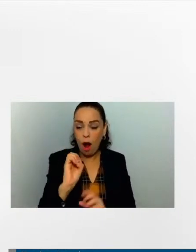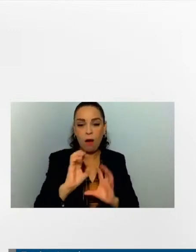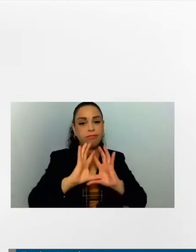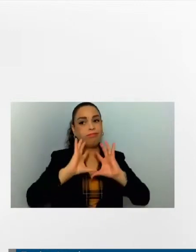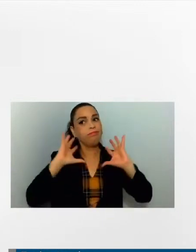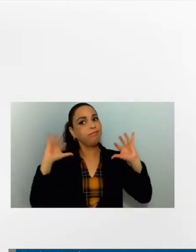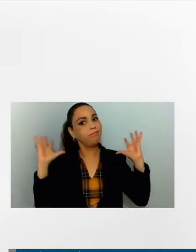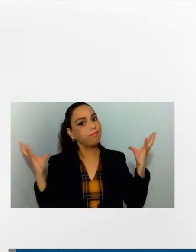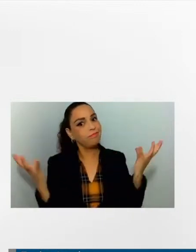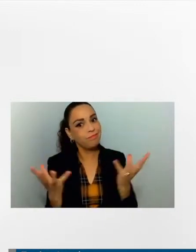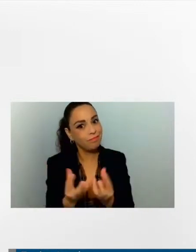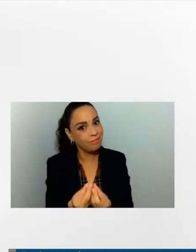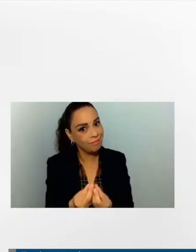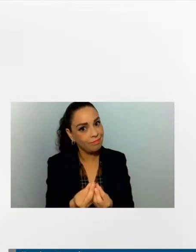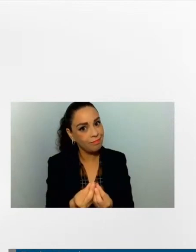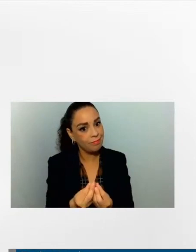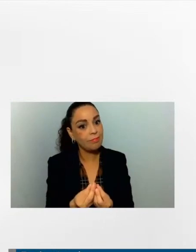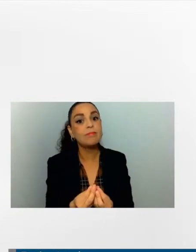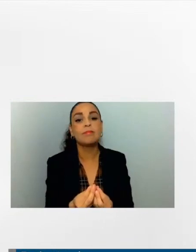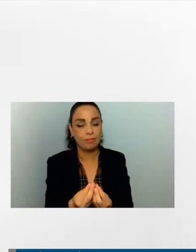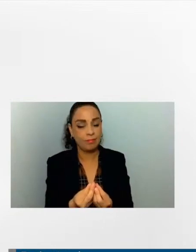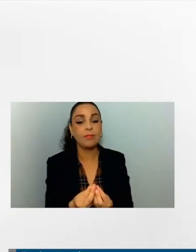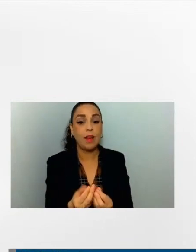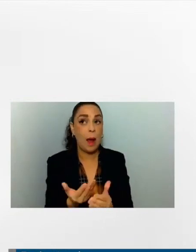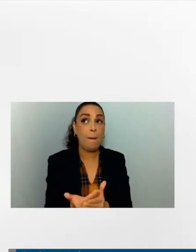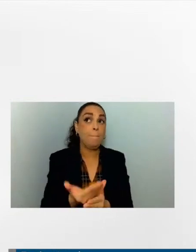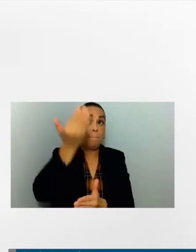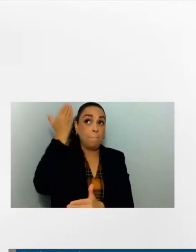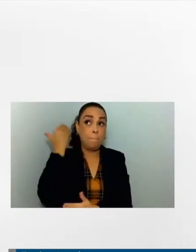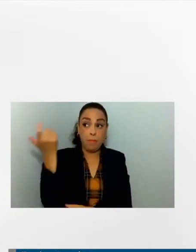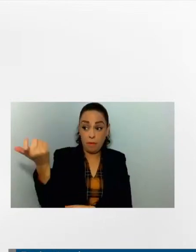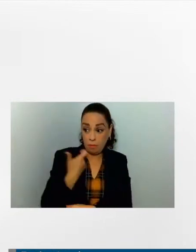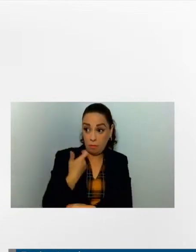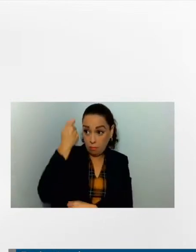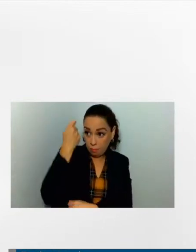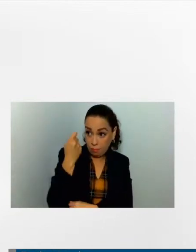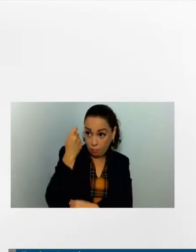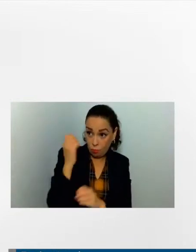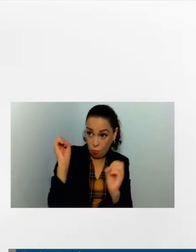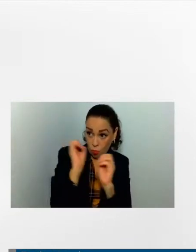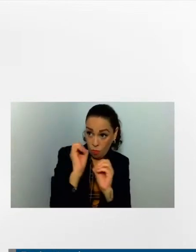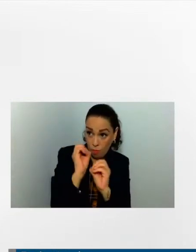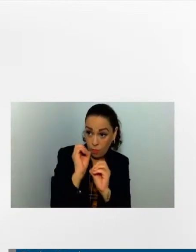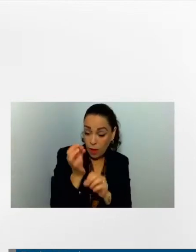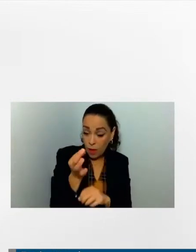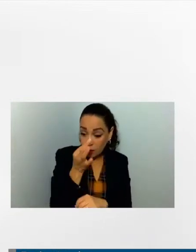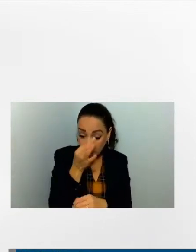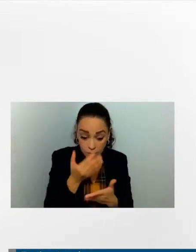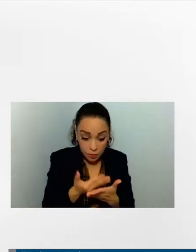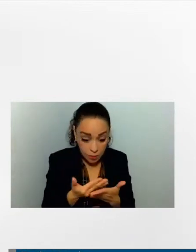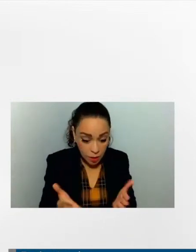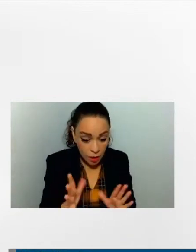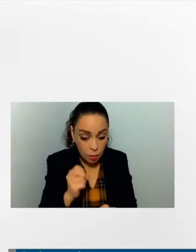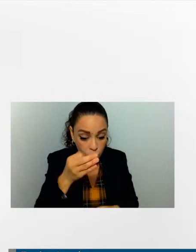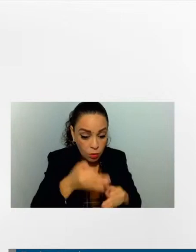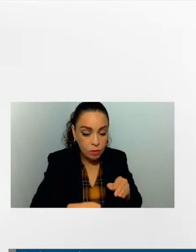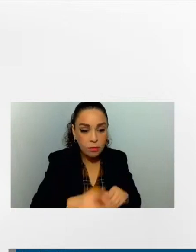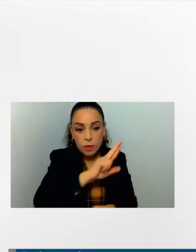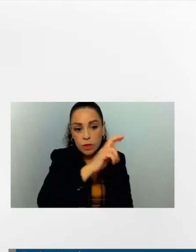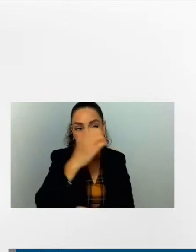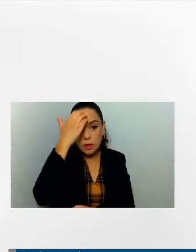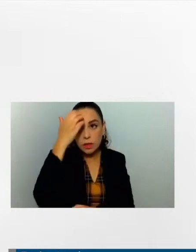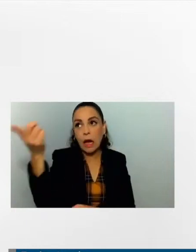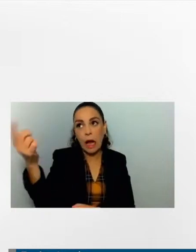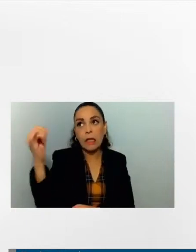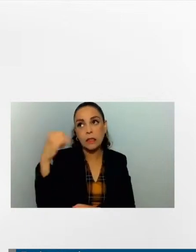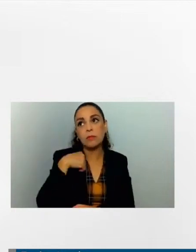alimentos que no me dieron en el pasado porque apenas hoy se dio el reconocimiento de la paternidad, ¿no? Entonces, ¿qué pasa en